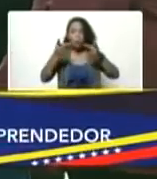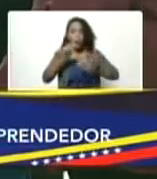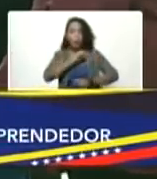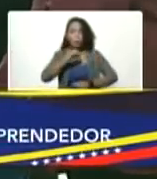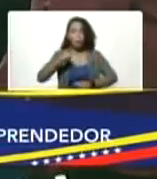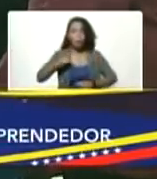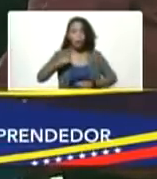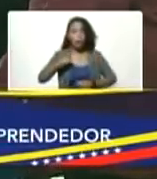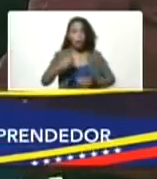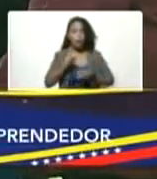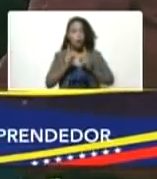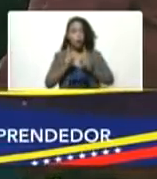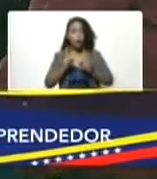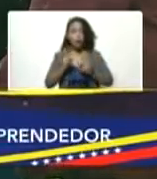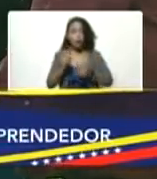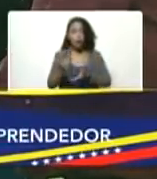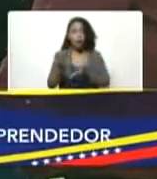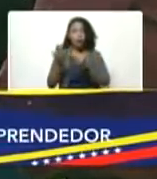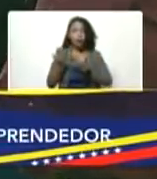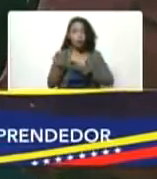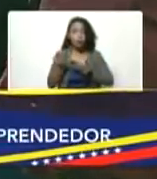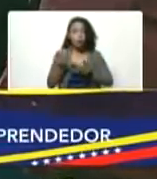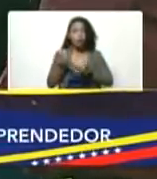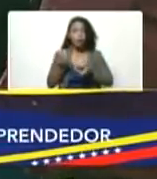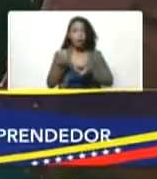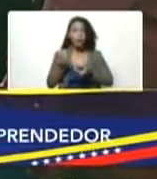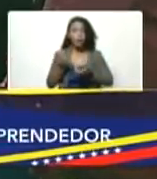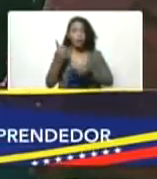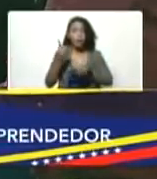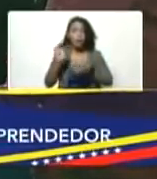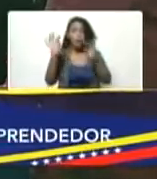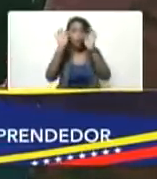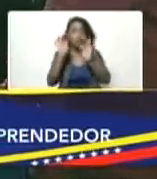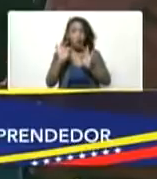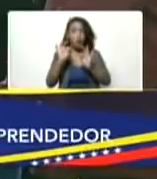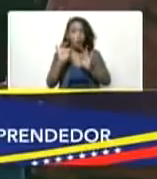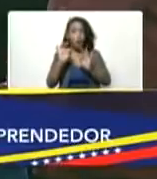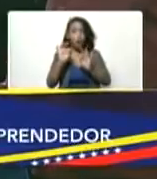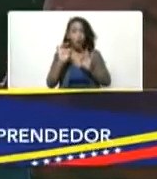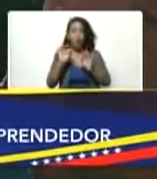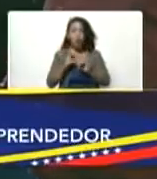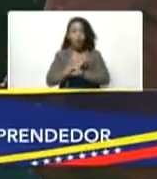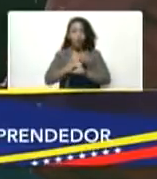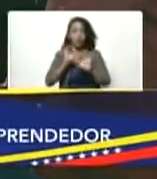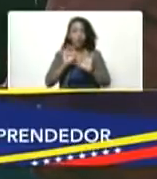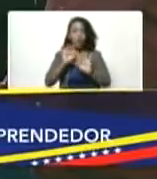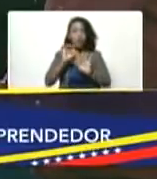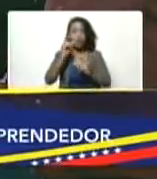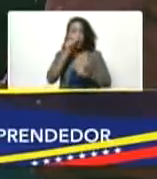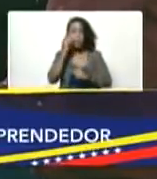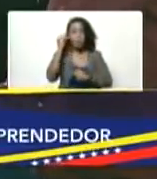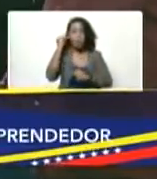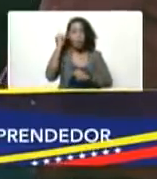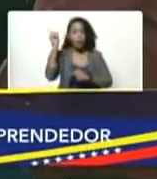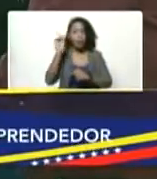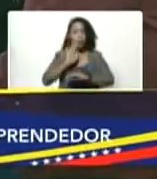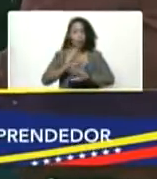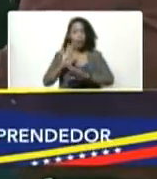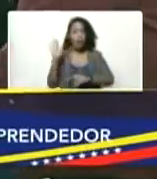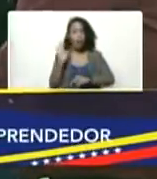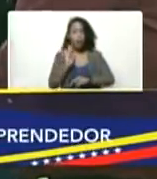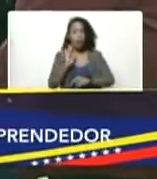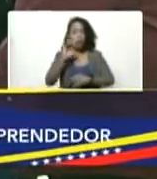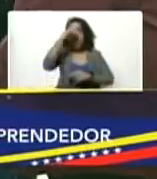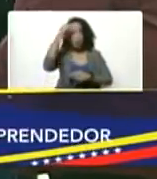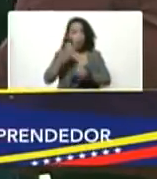empresas públicas y empresas privadas que nos están surtiendo de, bueno, esa fuente inagotable de sabiduría. Correcto. Con esos hombres y esas mujeres que ya vienen con un trabajo